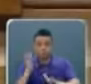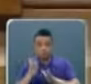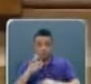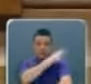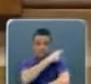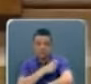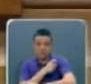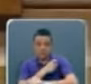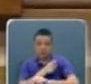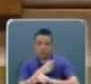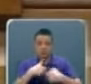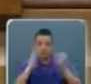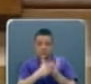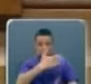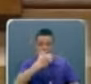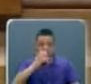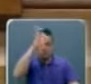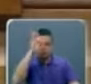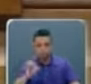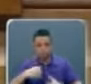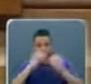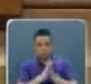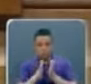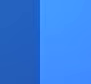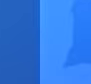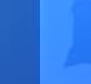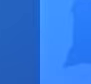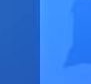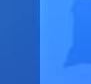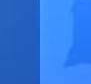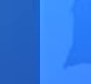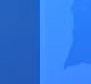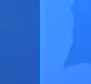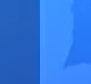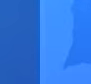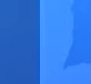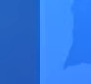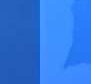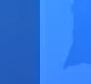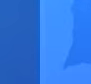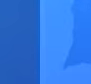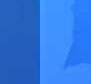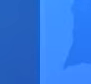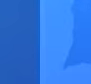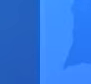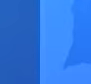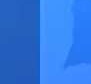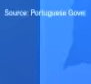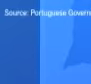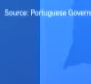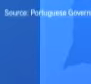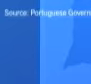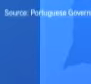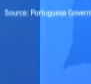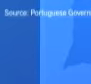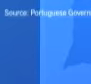esta partida representa el 70% de los gastos públicos. En total, los presupuestos de 2014 suponen un recorte de 3.900